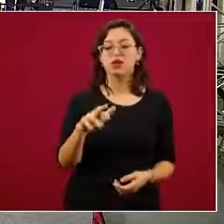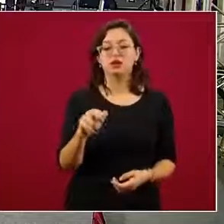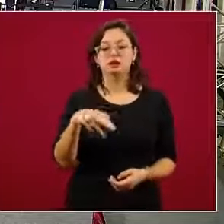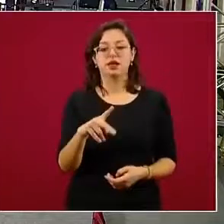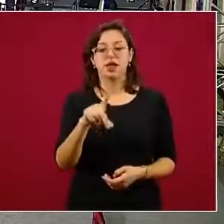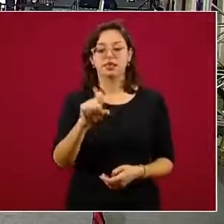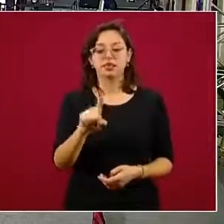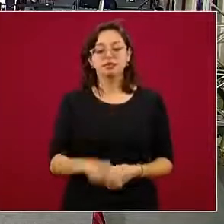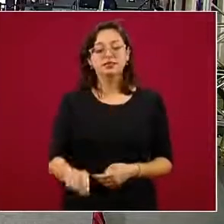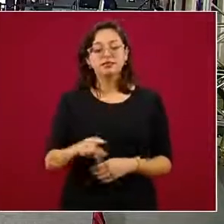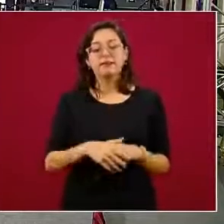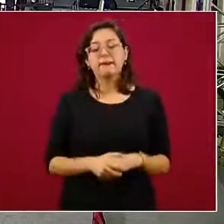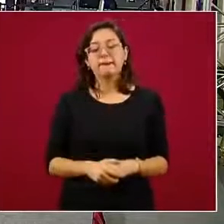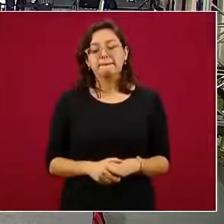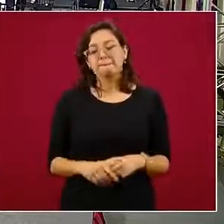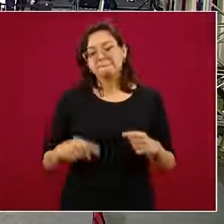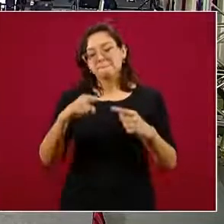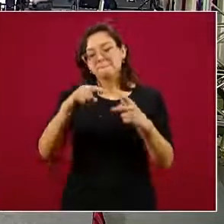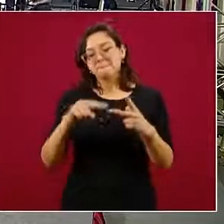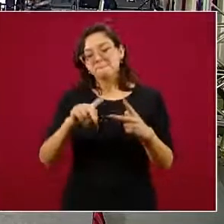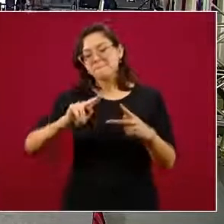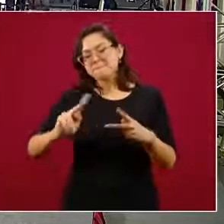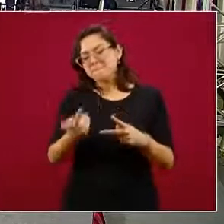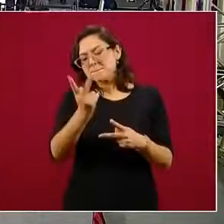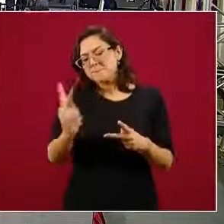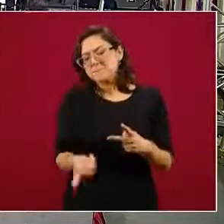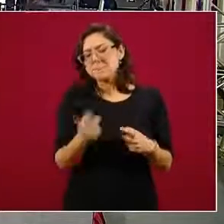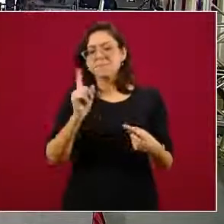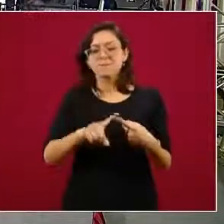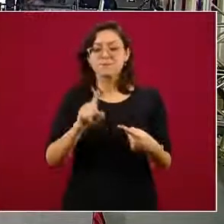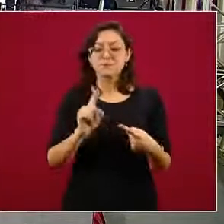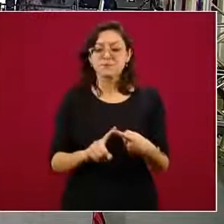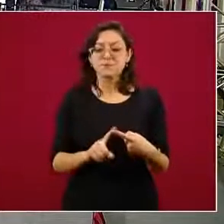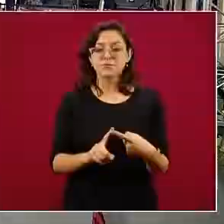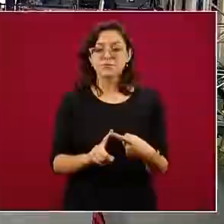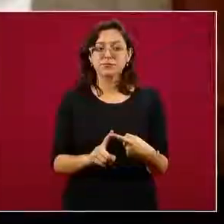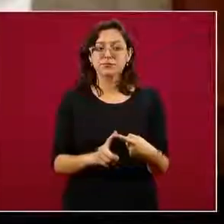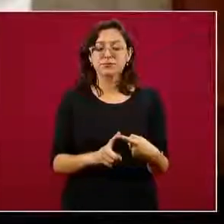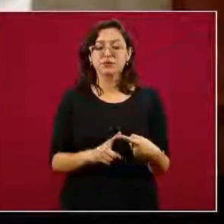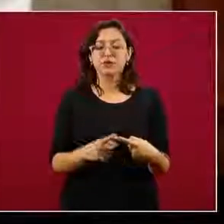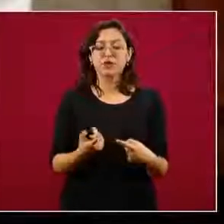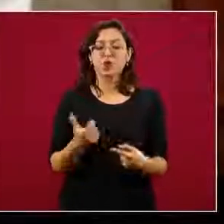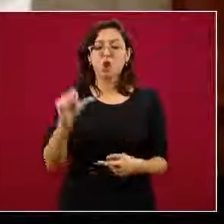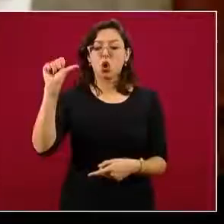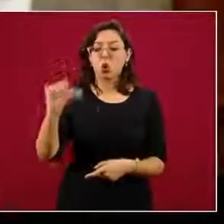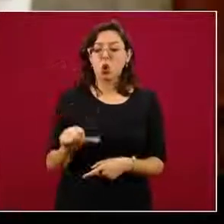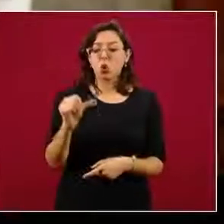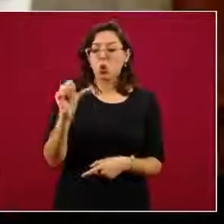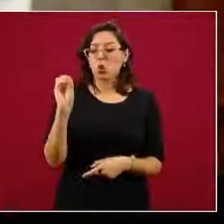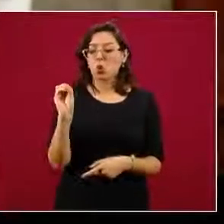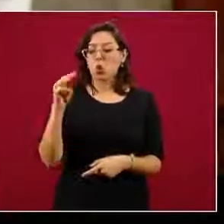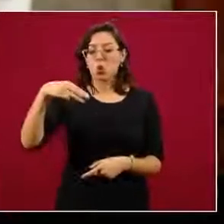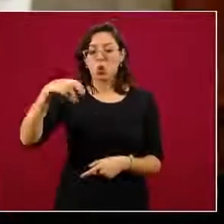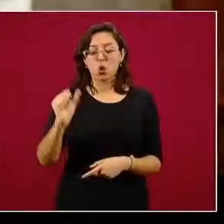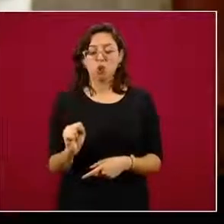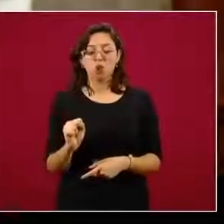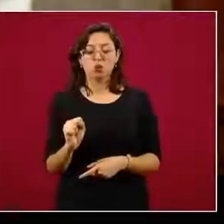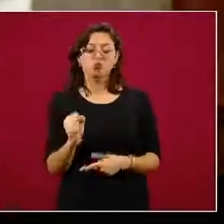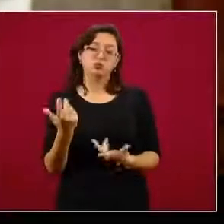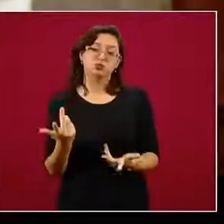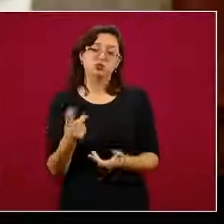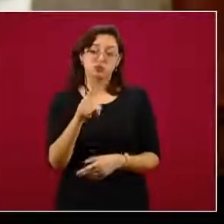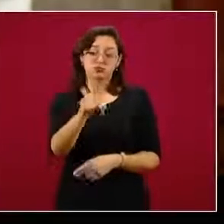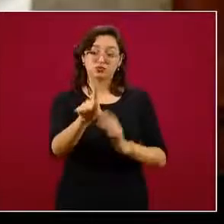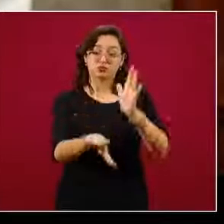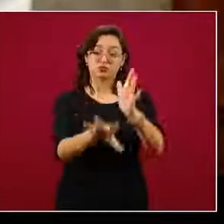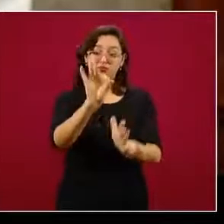Son dos preguntas. La primera, saber su opinión referente a lo que dio a conocer hoy la Organización Mundial de la Salud, referente a su, pues,